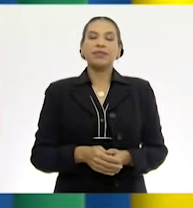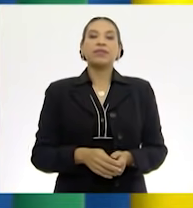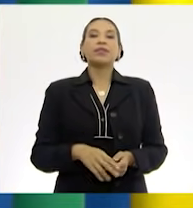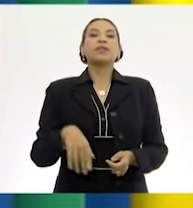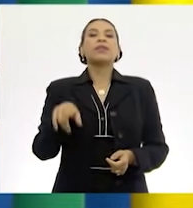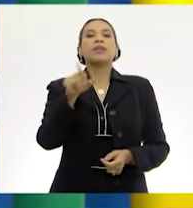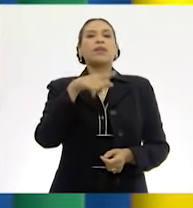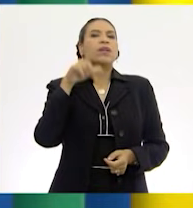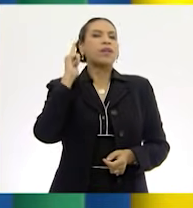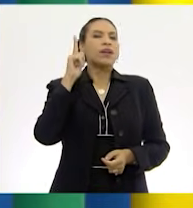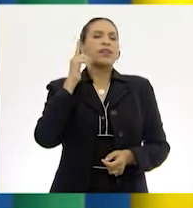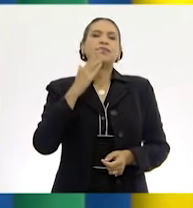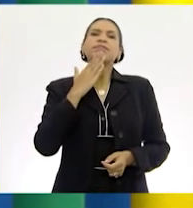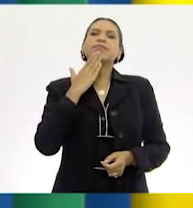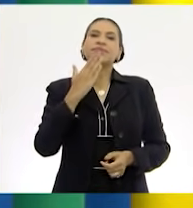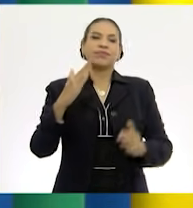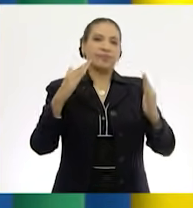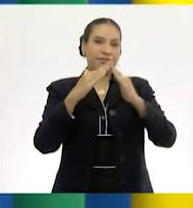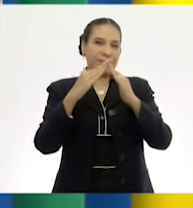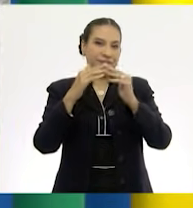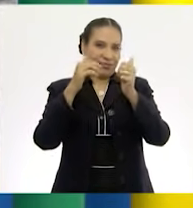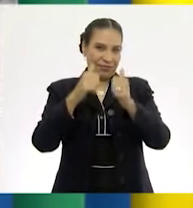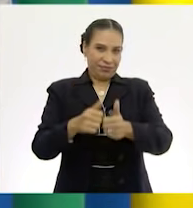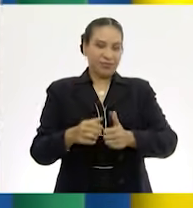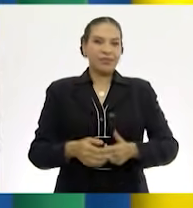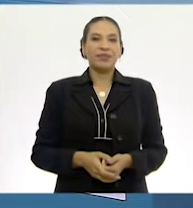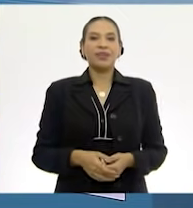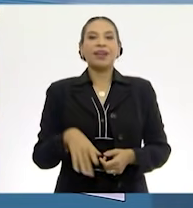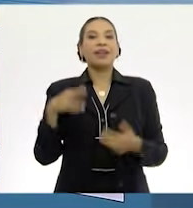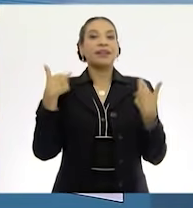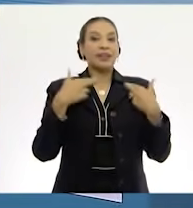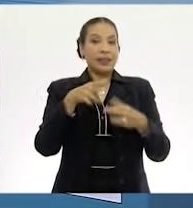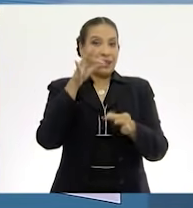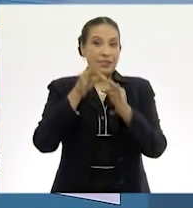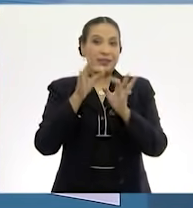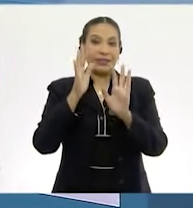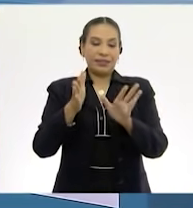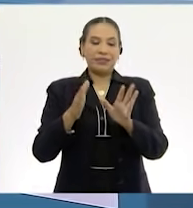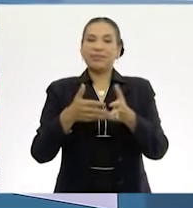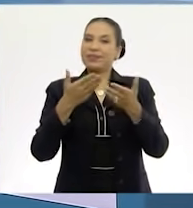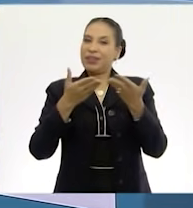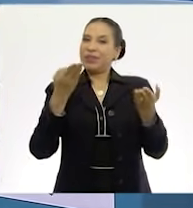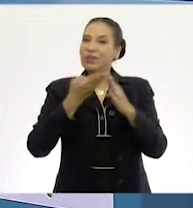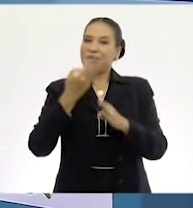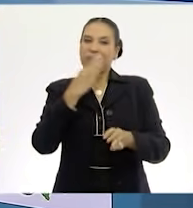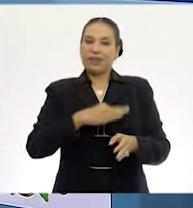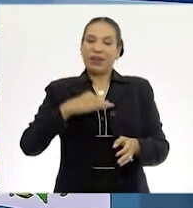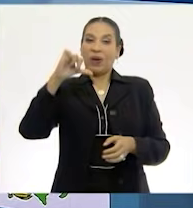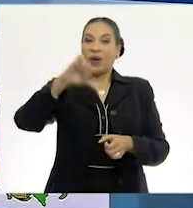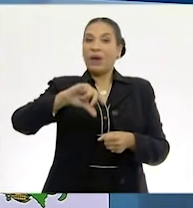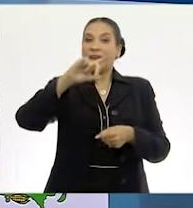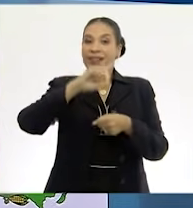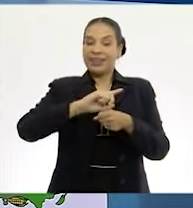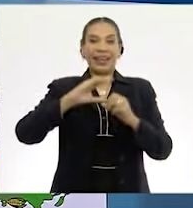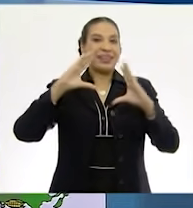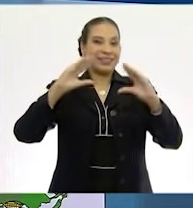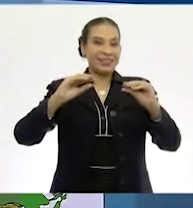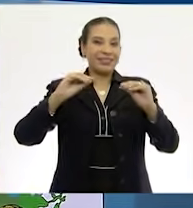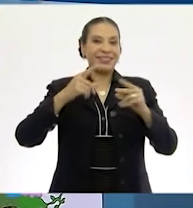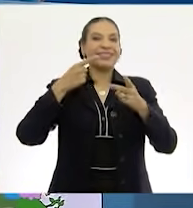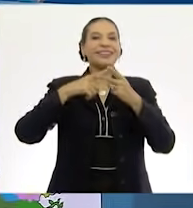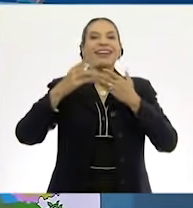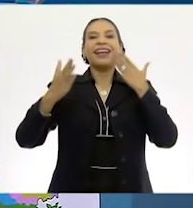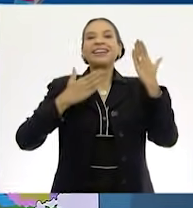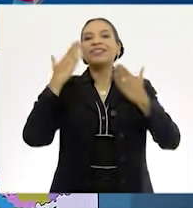espero que se encuentren excelentes en sus casitas. Maestra, listos. Perfecto. Estamos muy felices porque el día de hoy en nuestra clase vamos a empezar